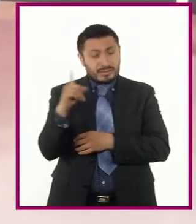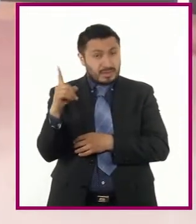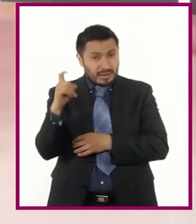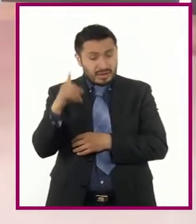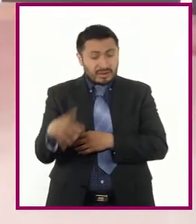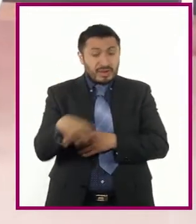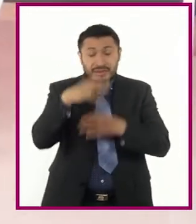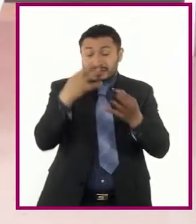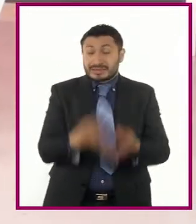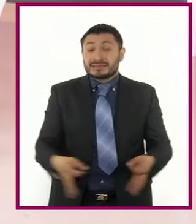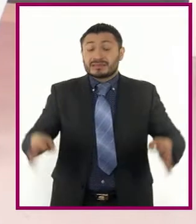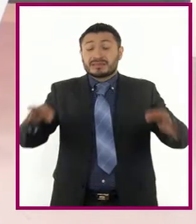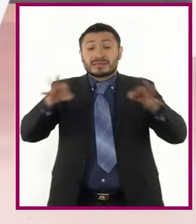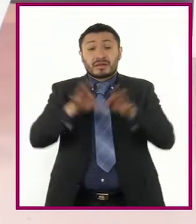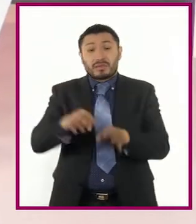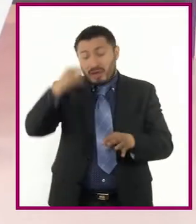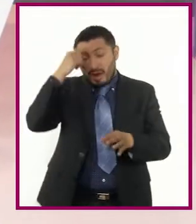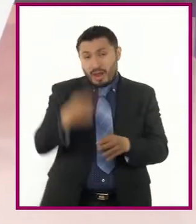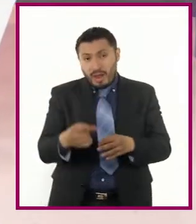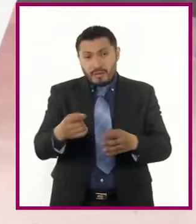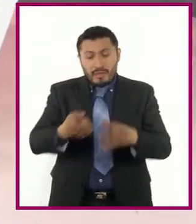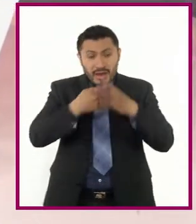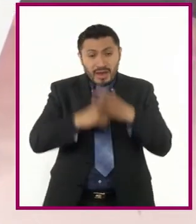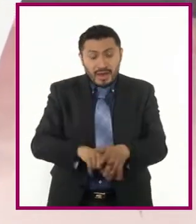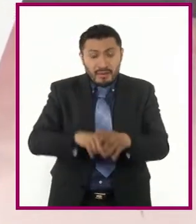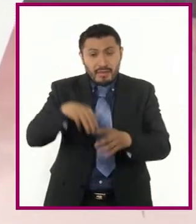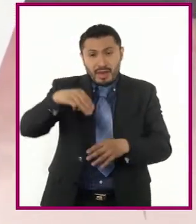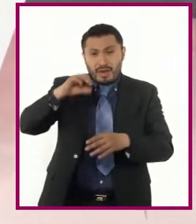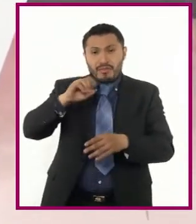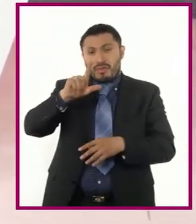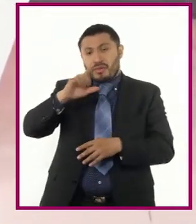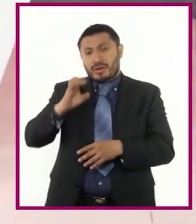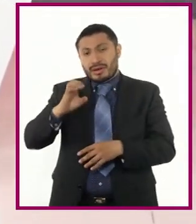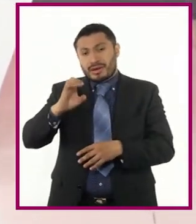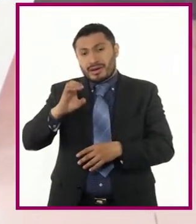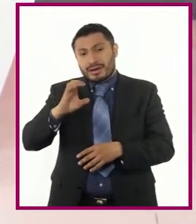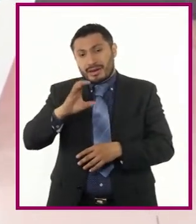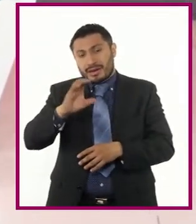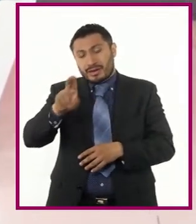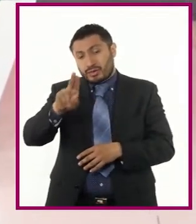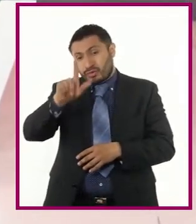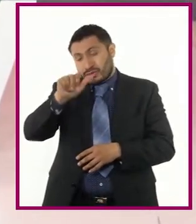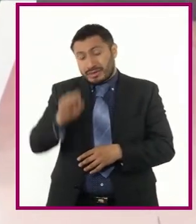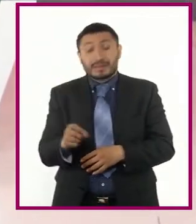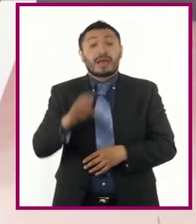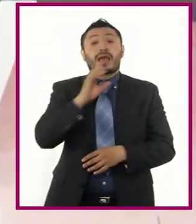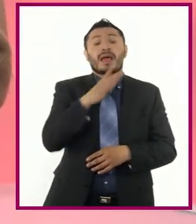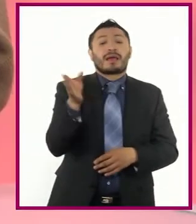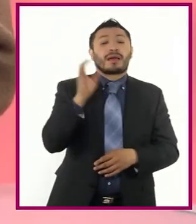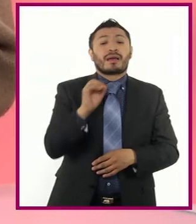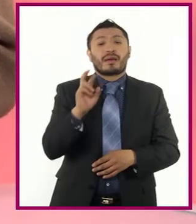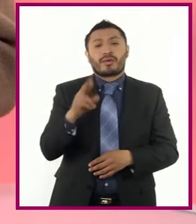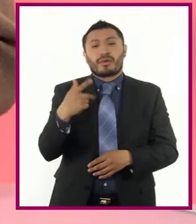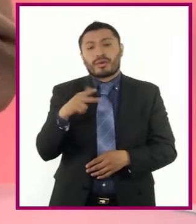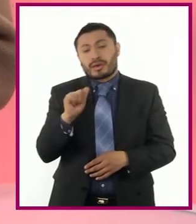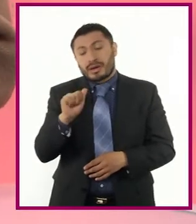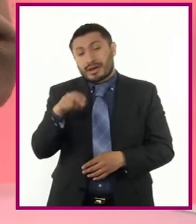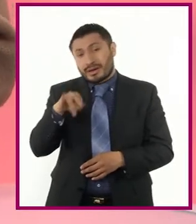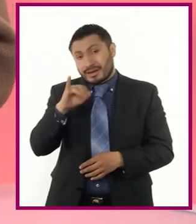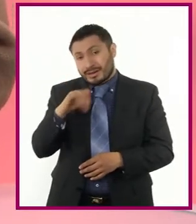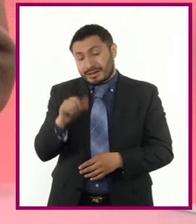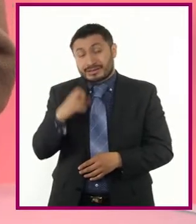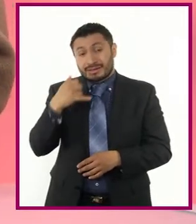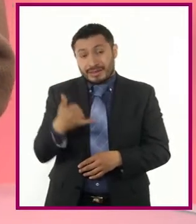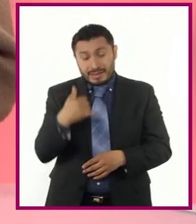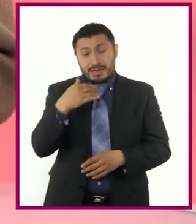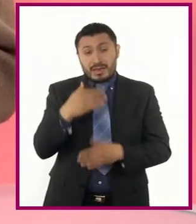fueron fundamentales para que se dieran las primeras moléculas orgánicas. Y con ello, pues con toda una serie de sucesos